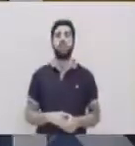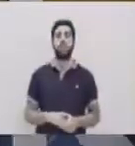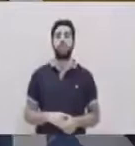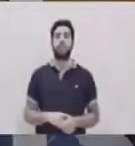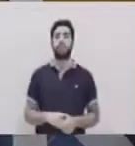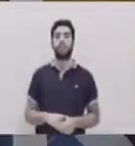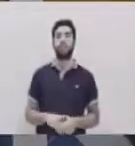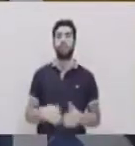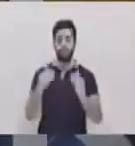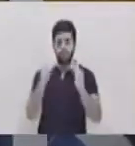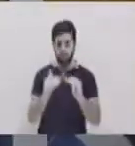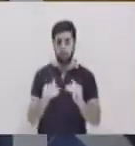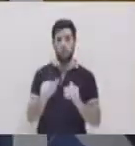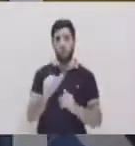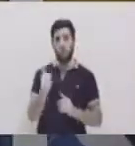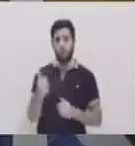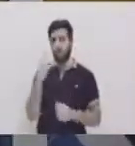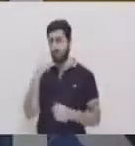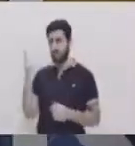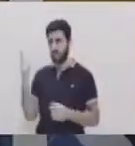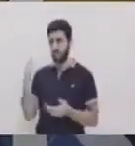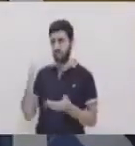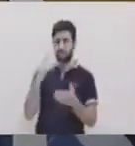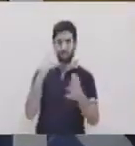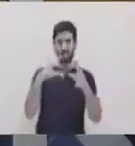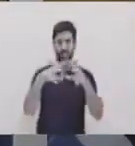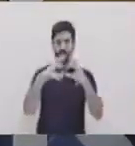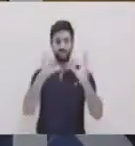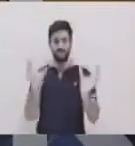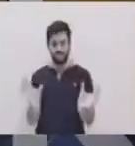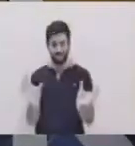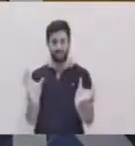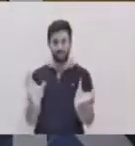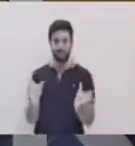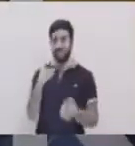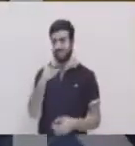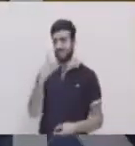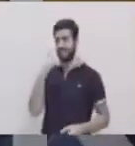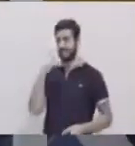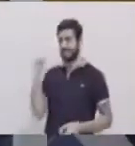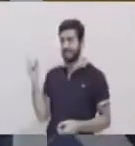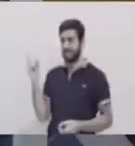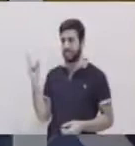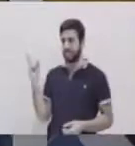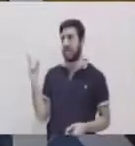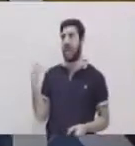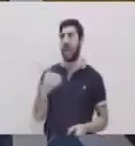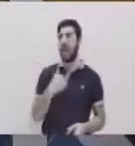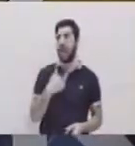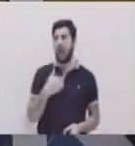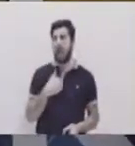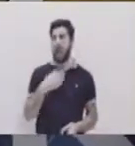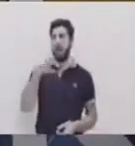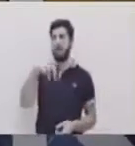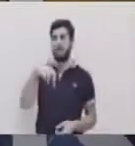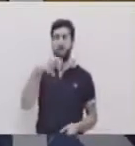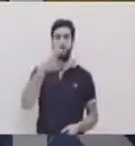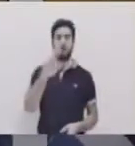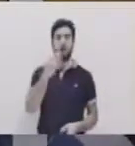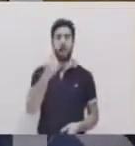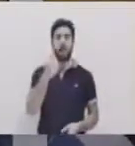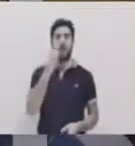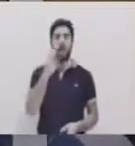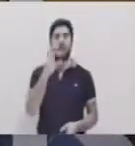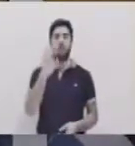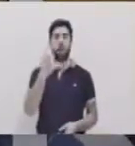utiliza la que tú tienes ahí, sepárala y veamos de que en la primera podemos observar una parábola y en